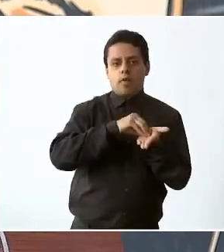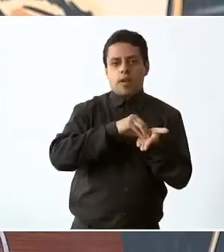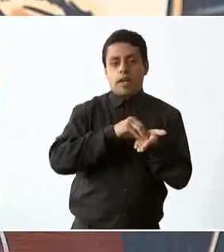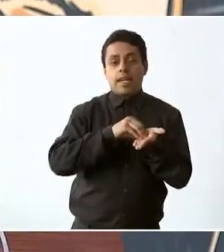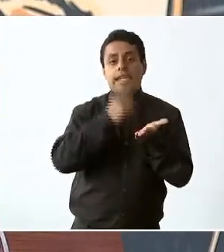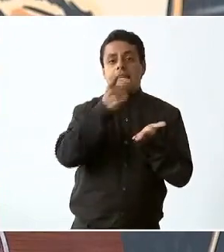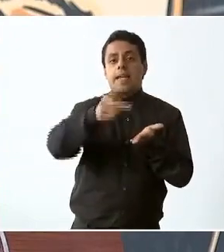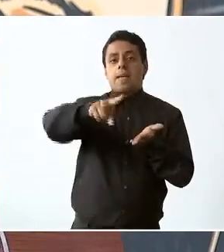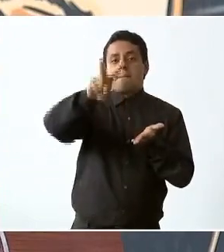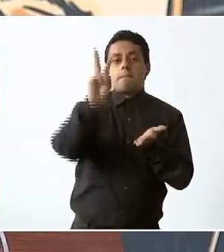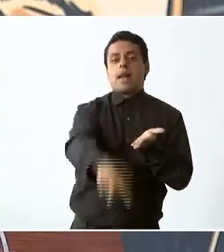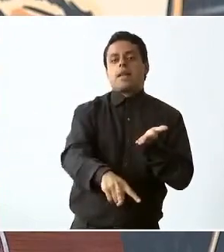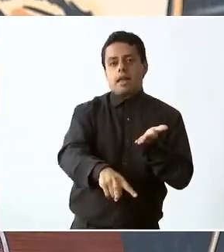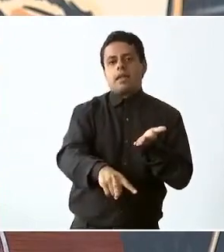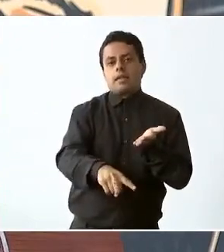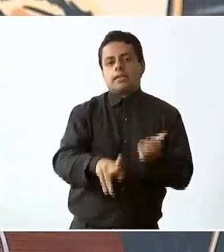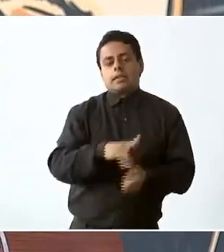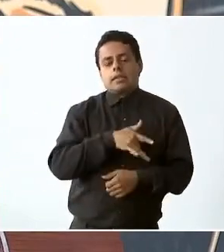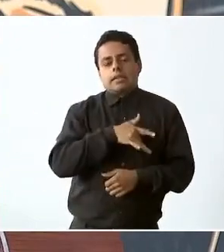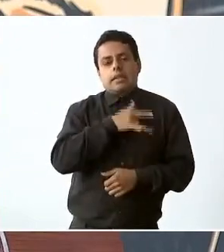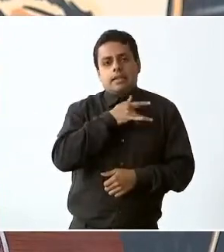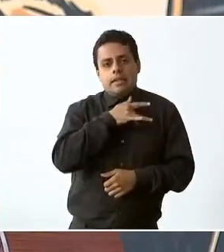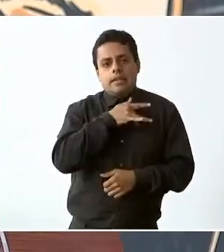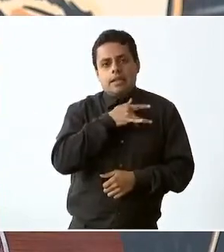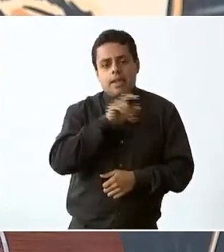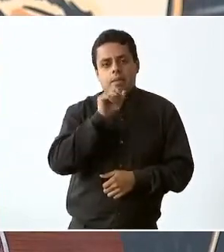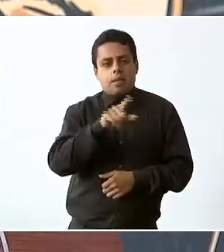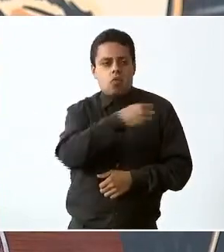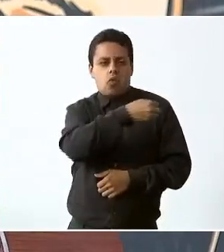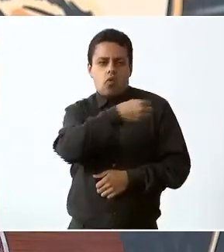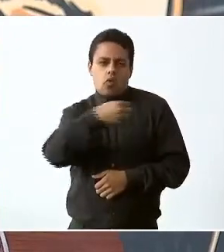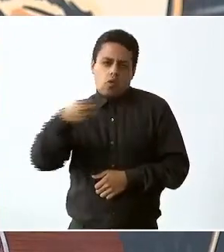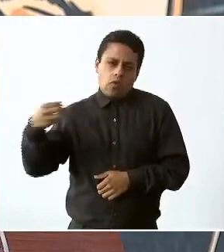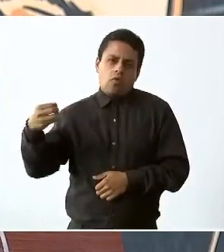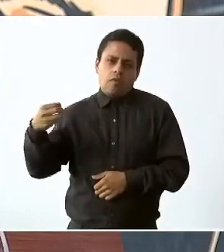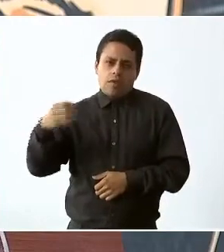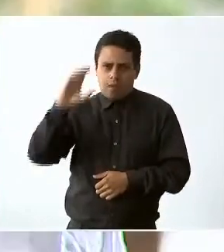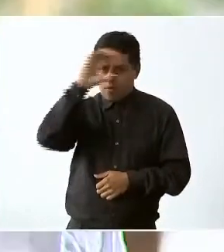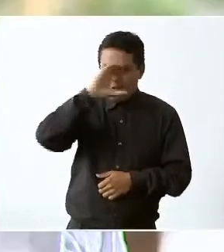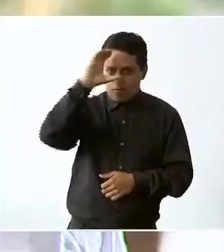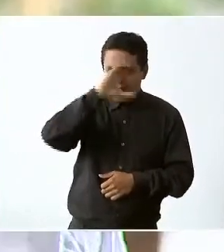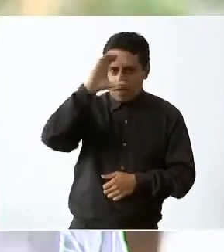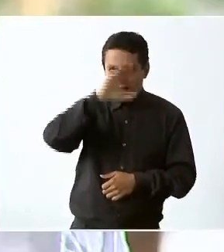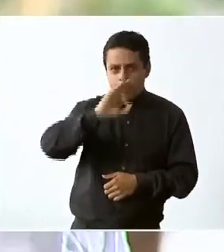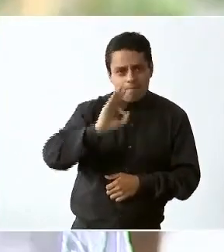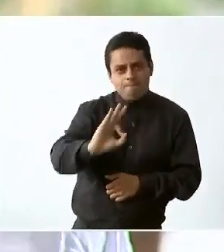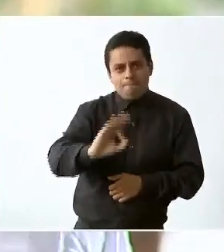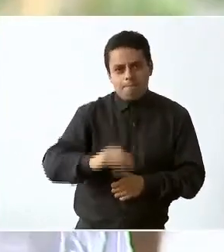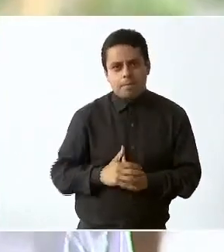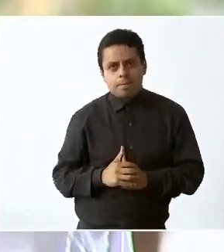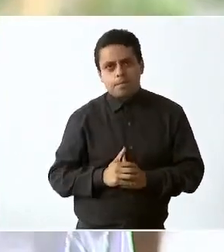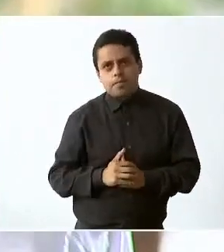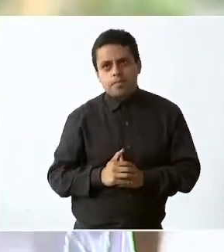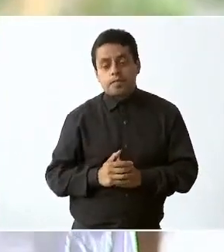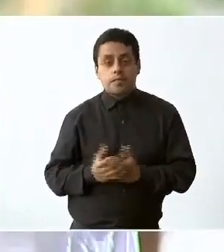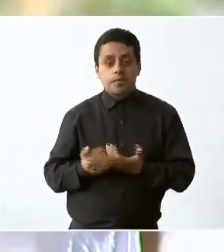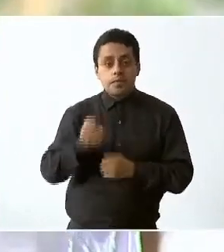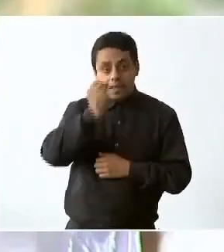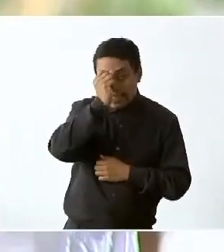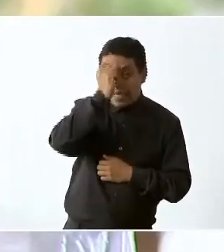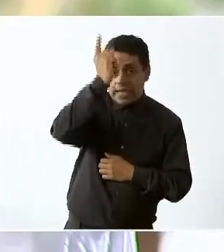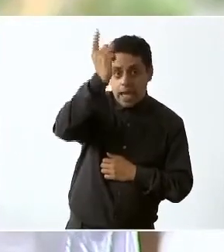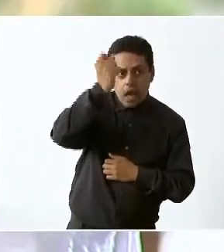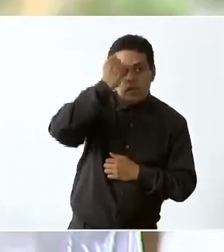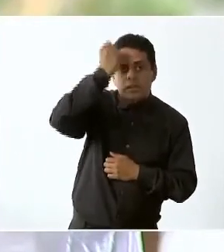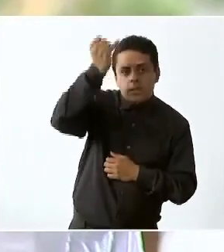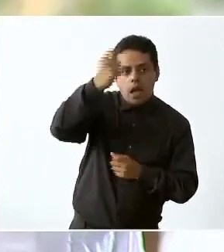verdad tan sentida como organizada desde la conciencia. Todas las ideas abstractas,